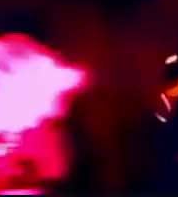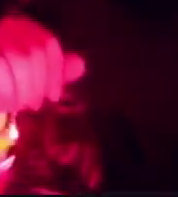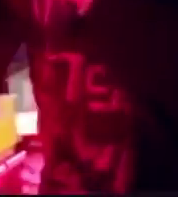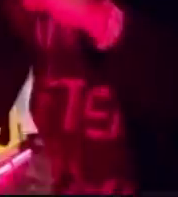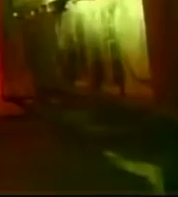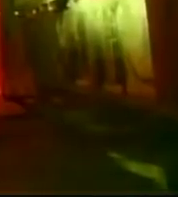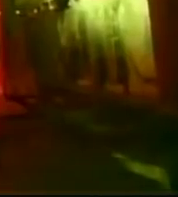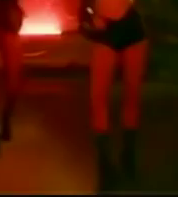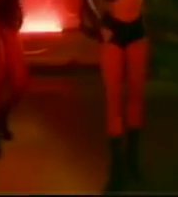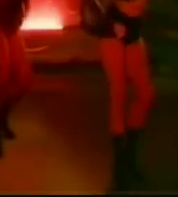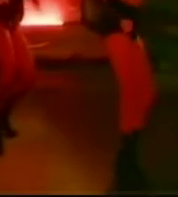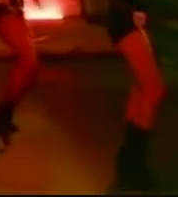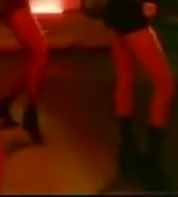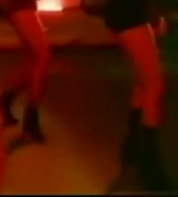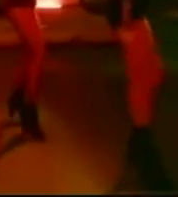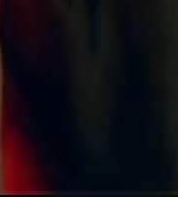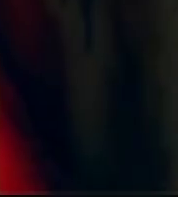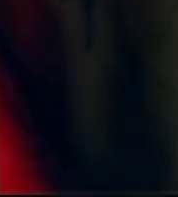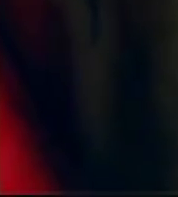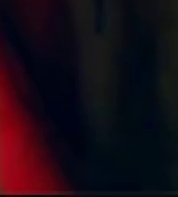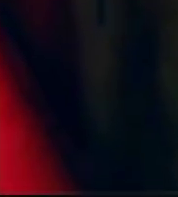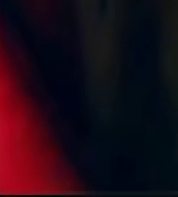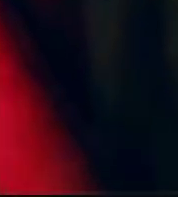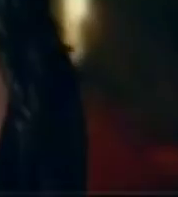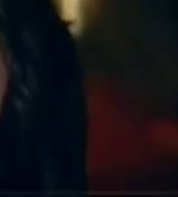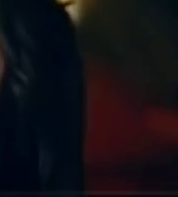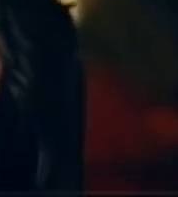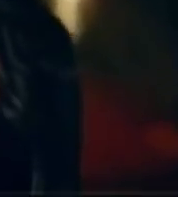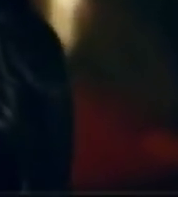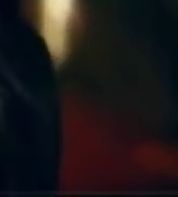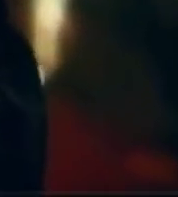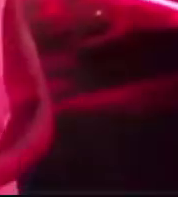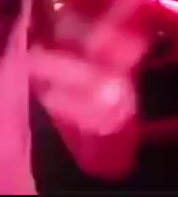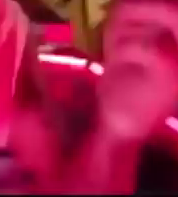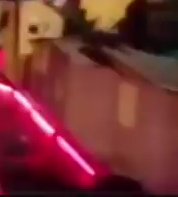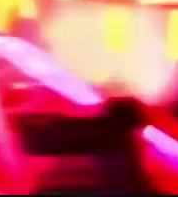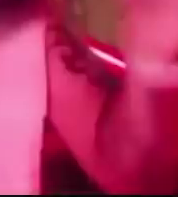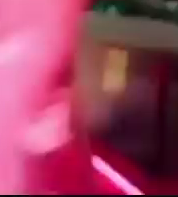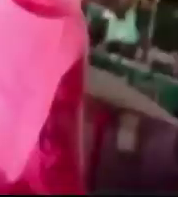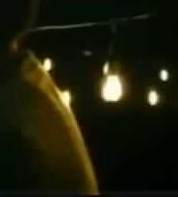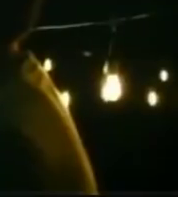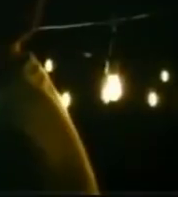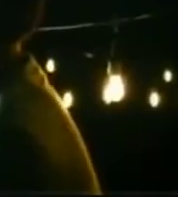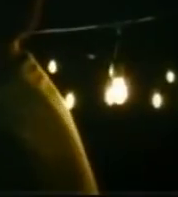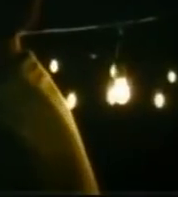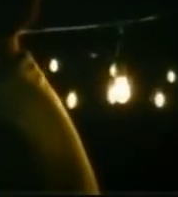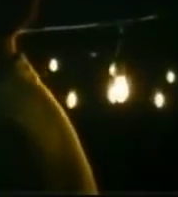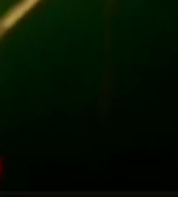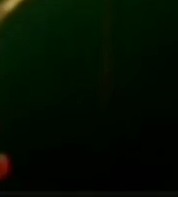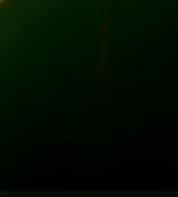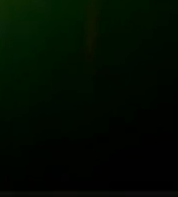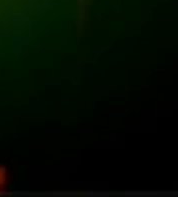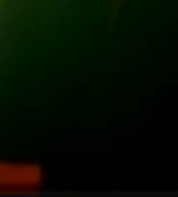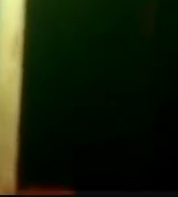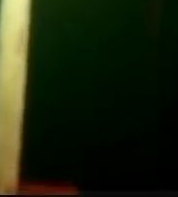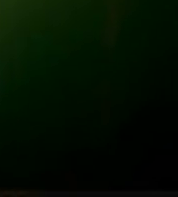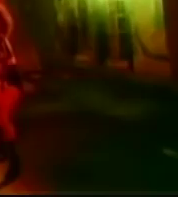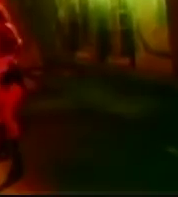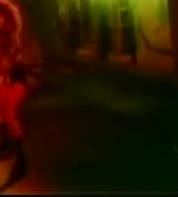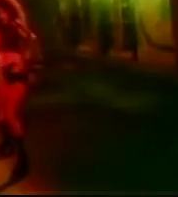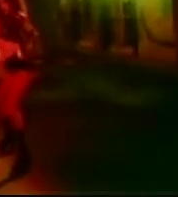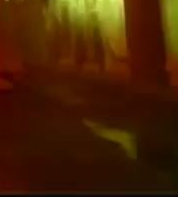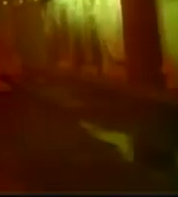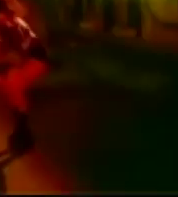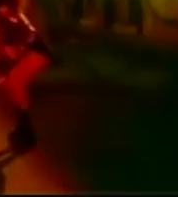quería. Y si con la bailaras mejor todavía. Un reggaetón en lo oscuro,